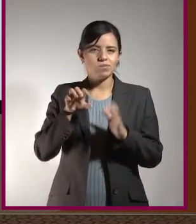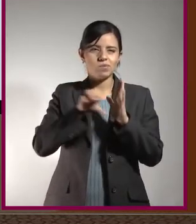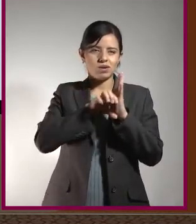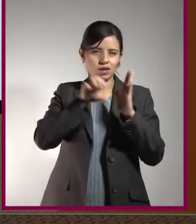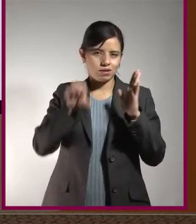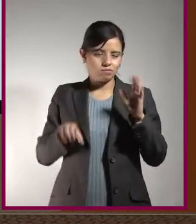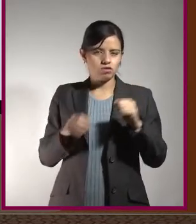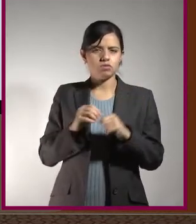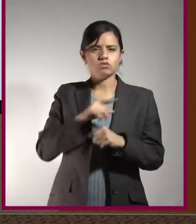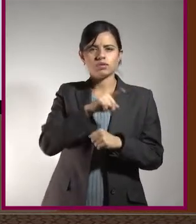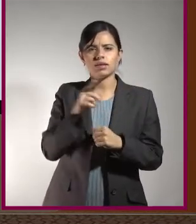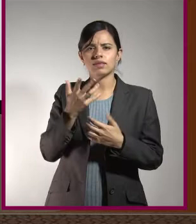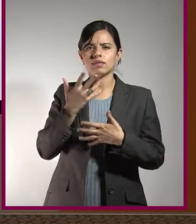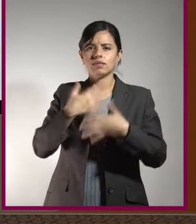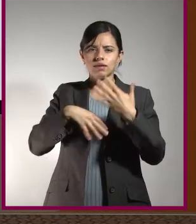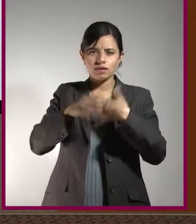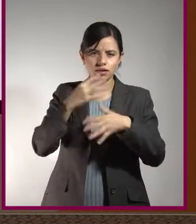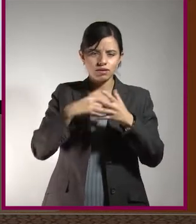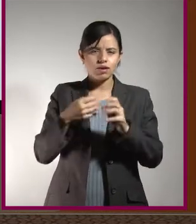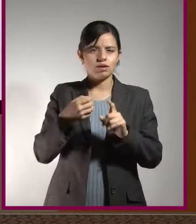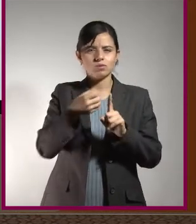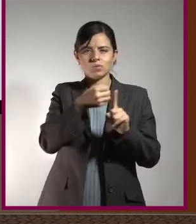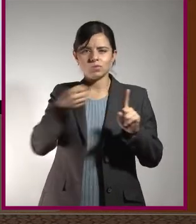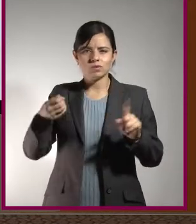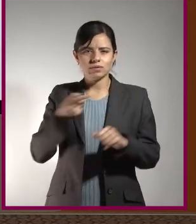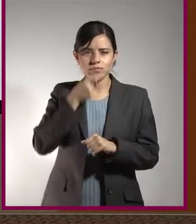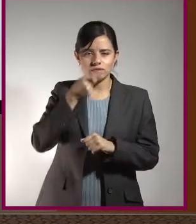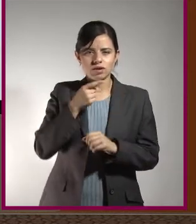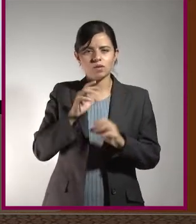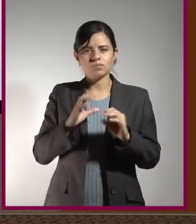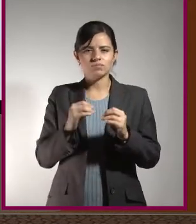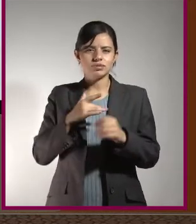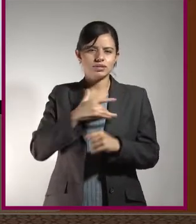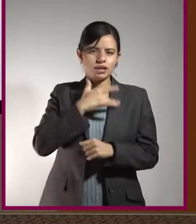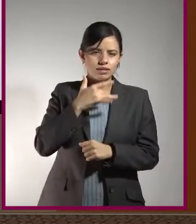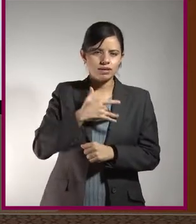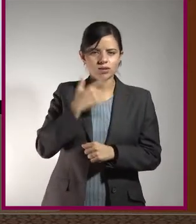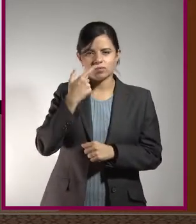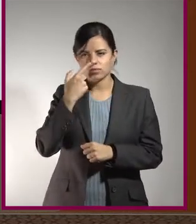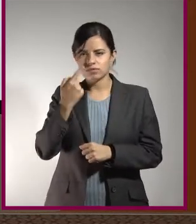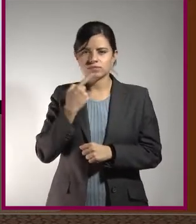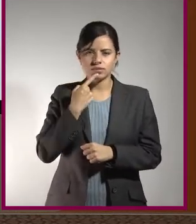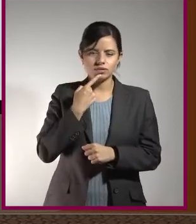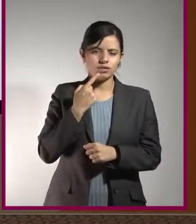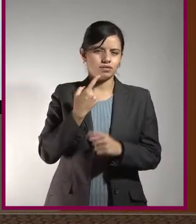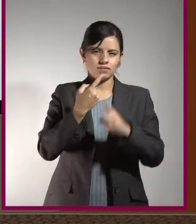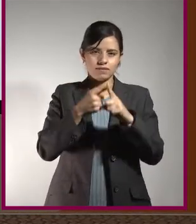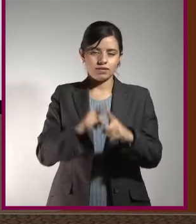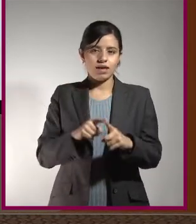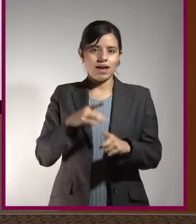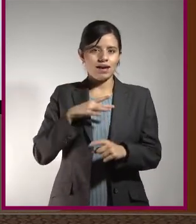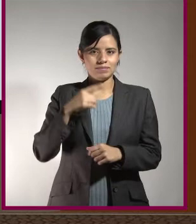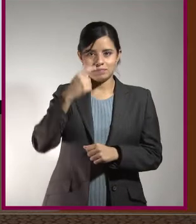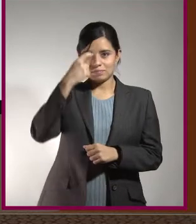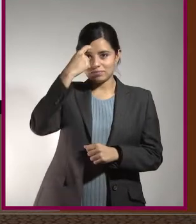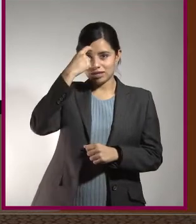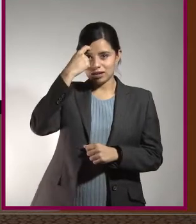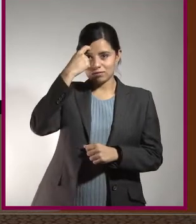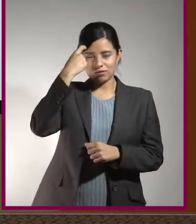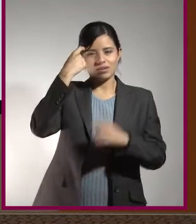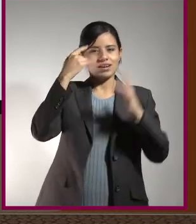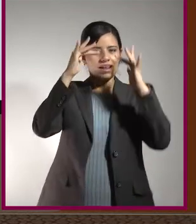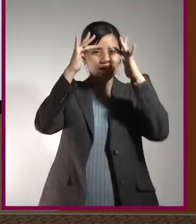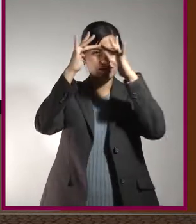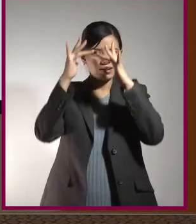tareas verbales, motoras, los órganos de los sentidos, etcétera, involucraban ciertas redes cerebrales muy